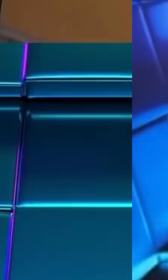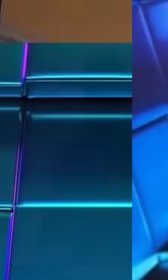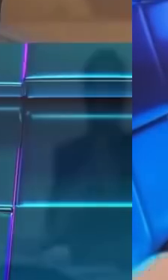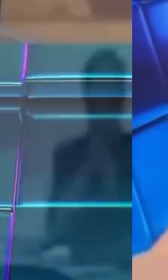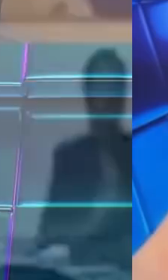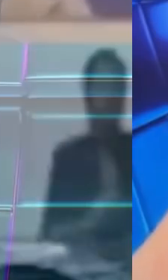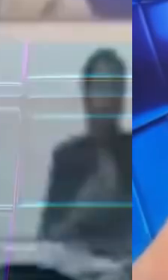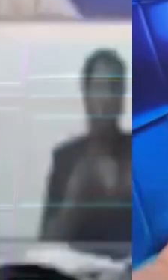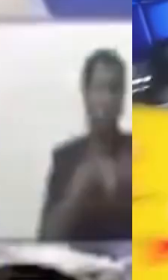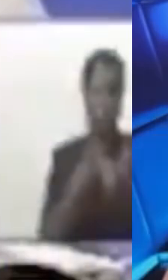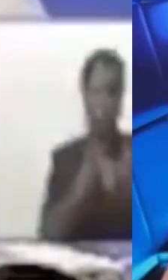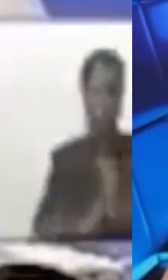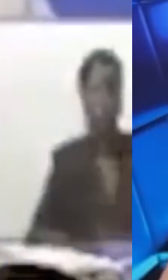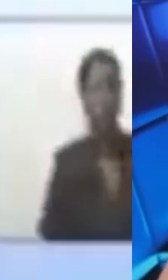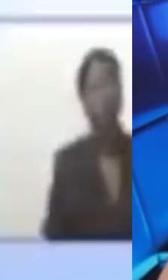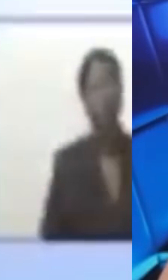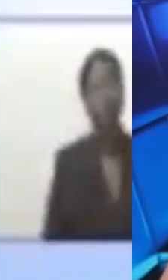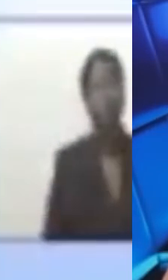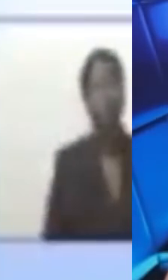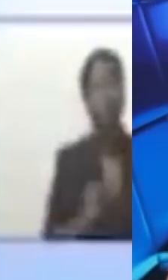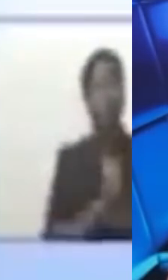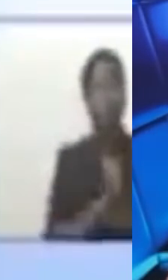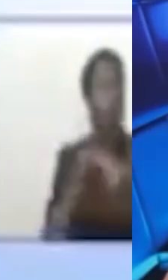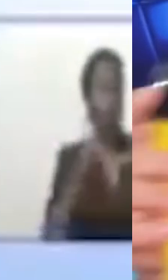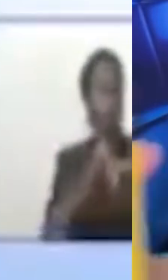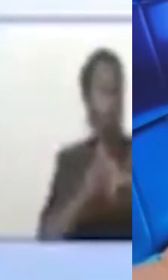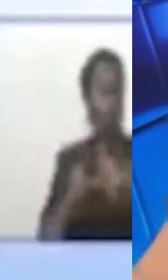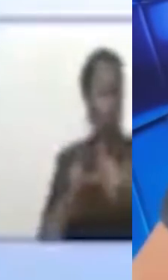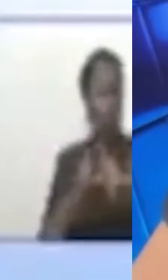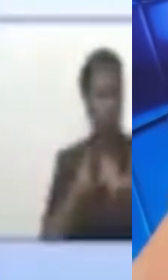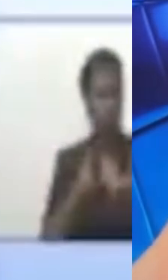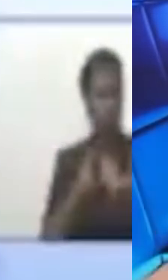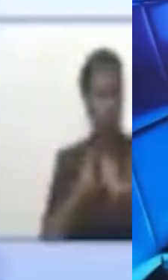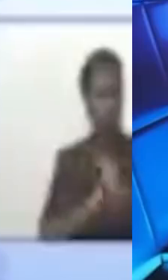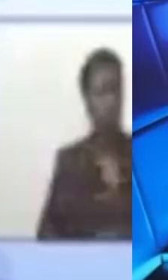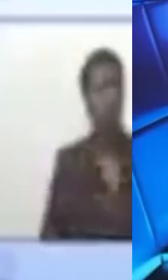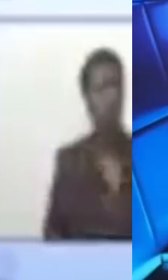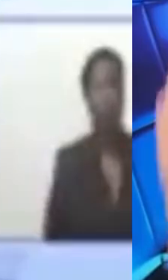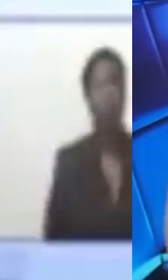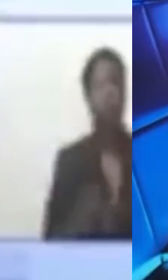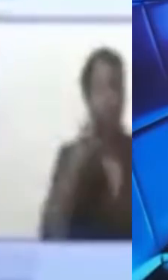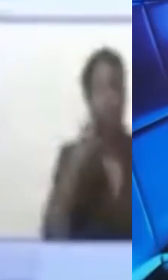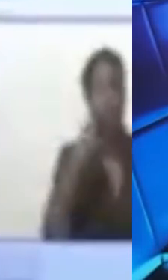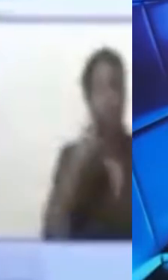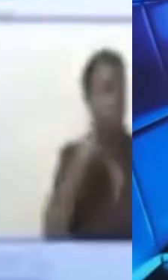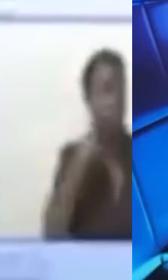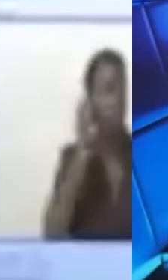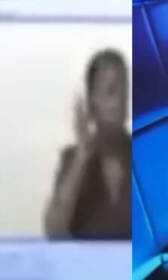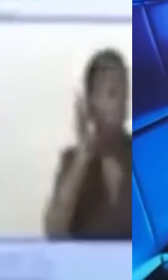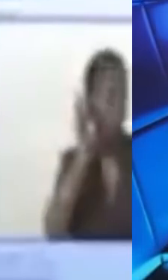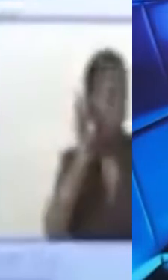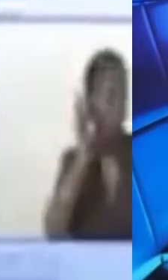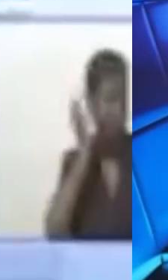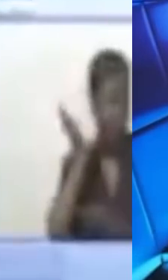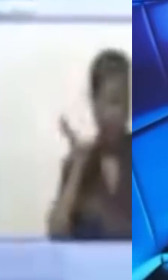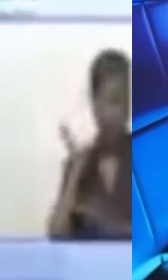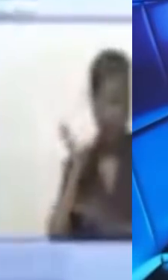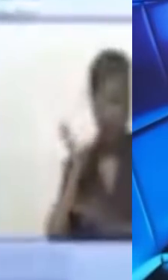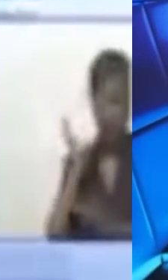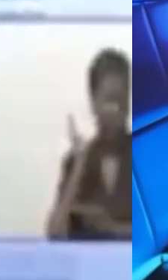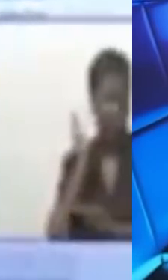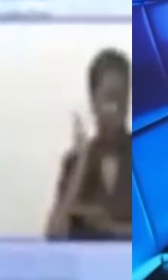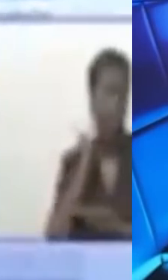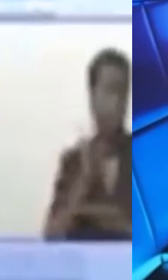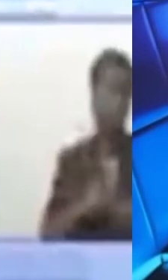pararlo. Yo quiero comenzar con usted por esta foto. Esta es una foto, ya la veíamos, de Alina. Lamentablemente perdieron